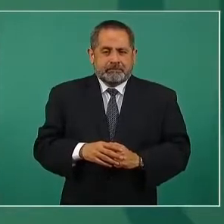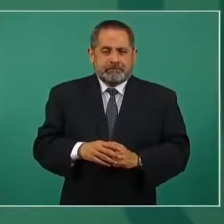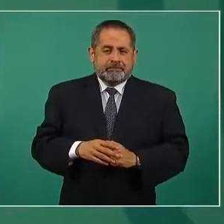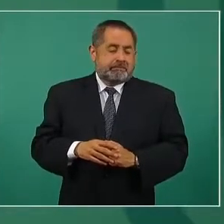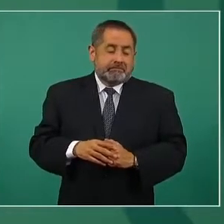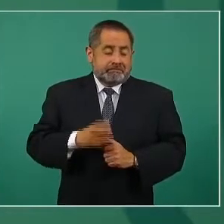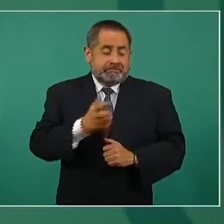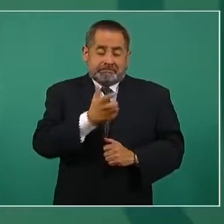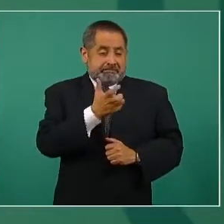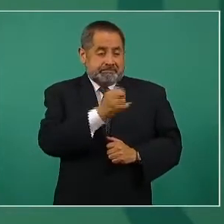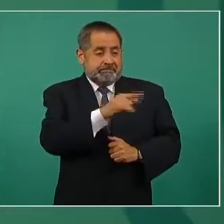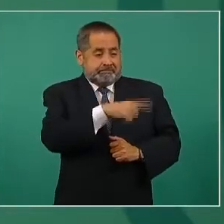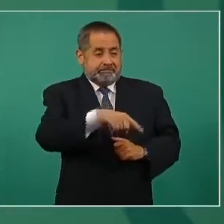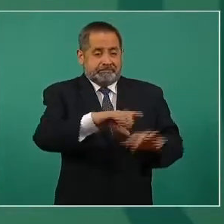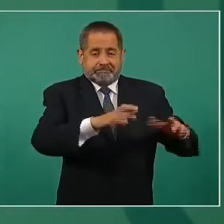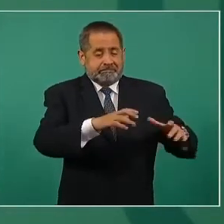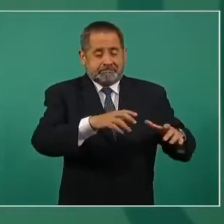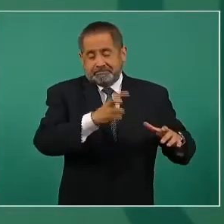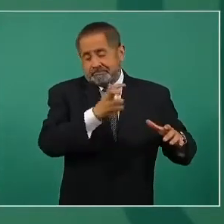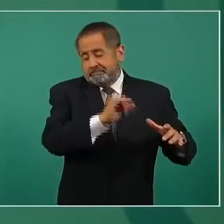Así son